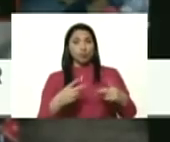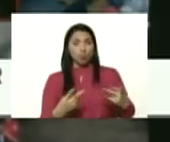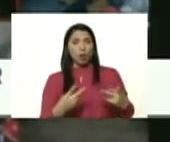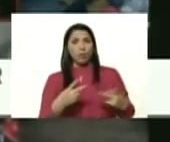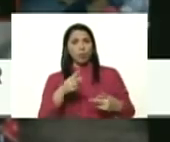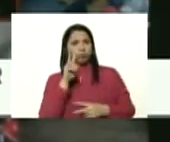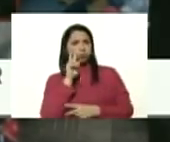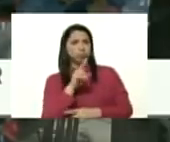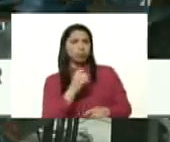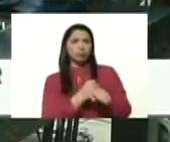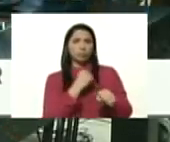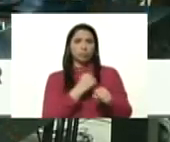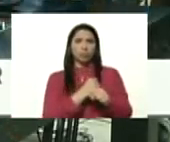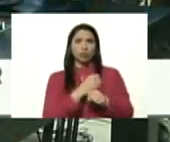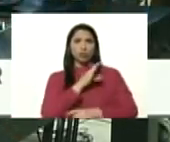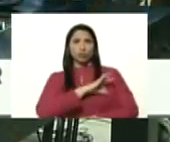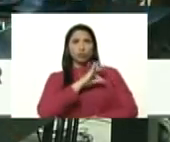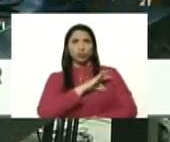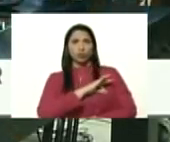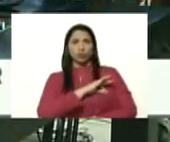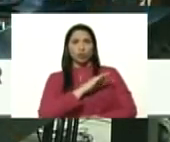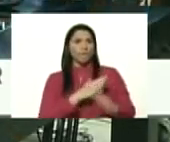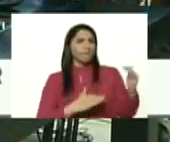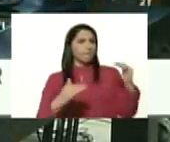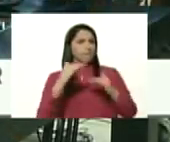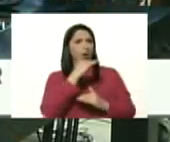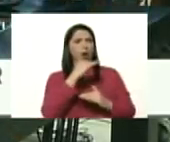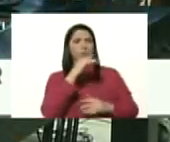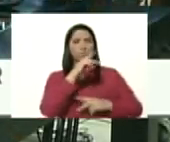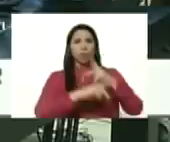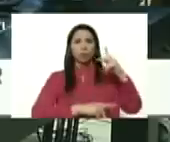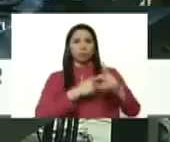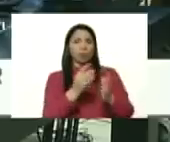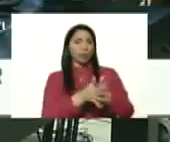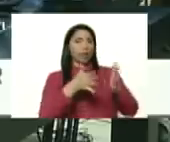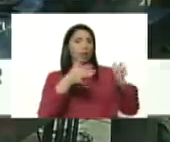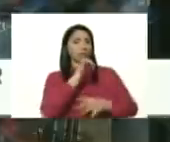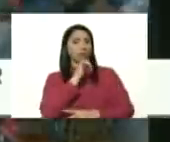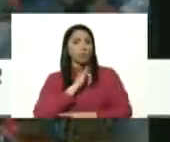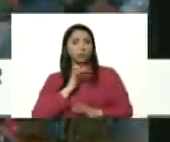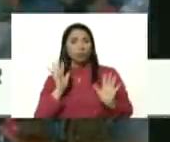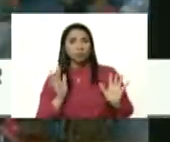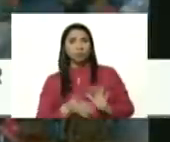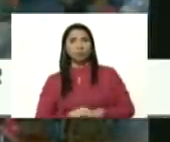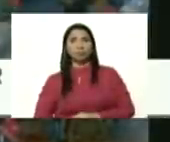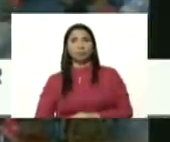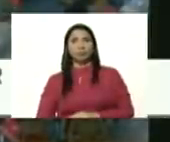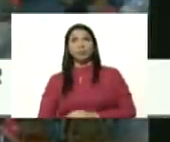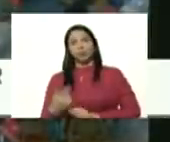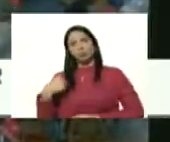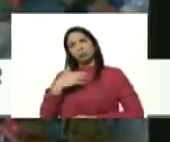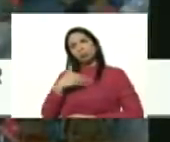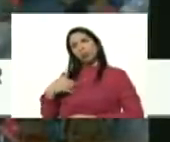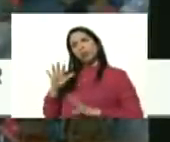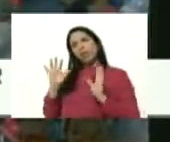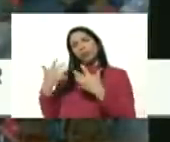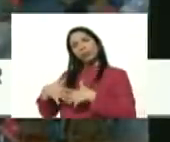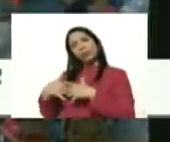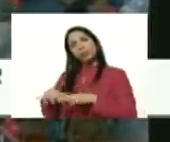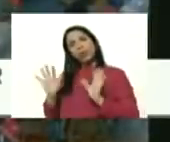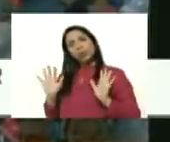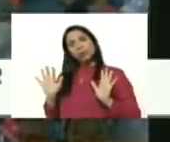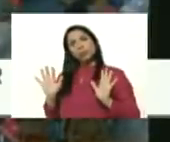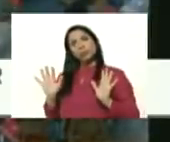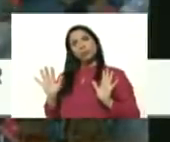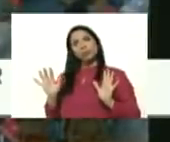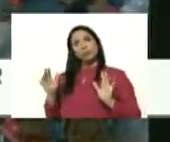socialista, que hemos... Ha habido aumento de la producción, tremenda noticia. Y así quiero, en la industria